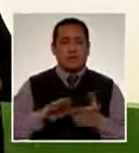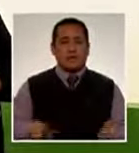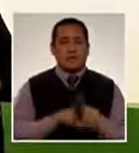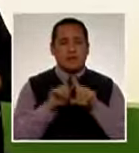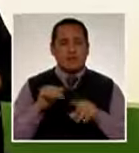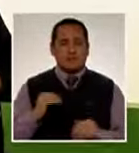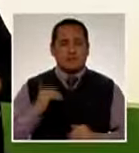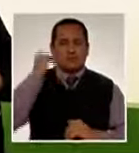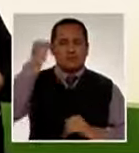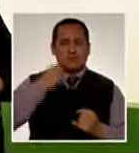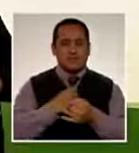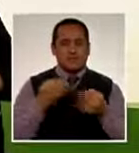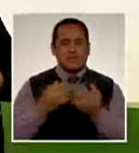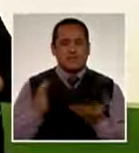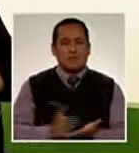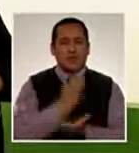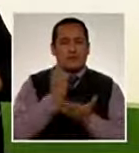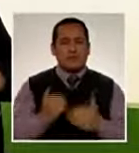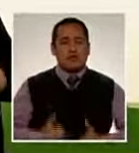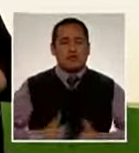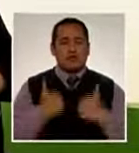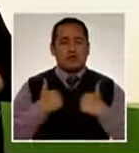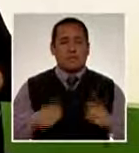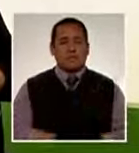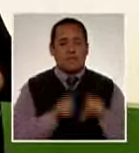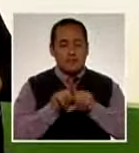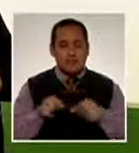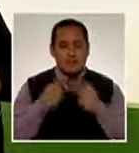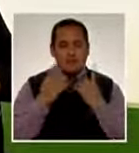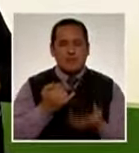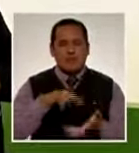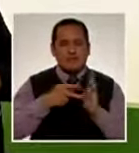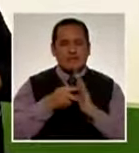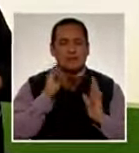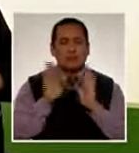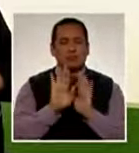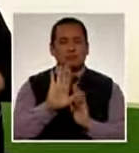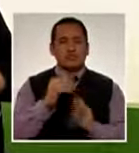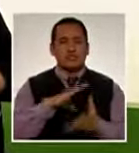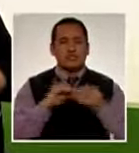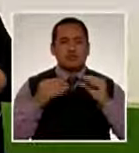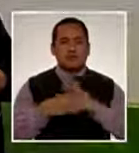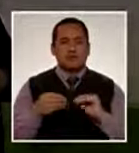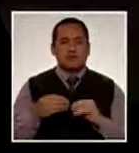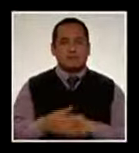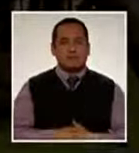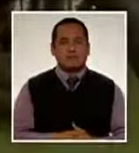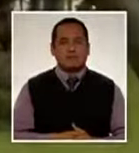vencido y superó todos sus obstáculos en la vida. Pero mejor veamos de qué trata su historia.